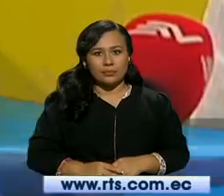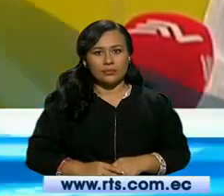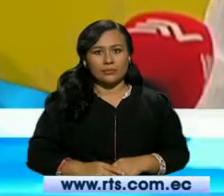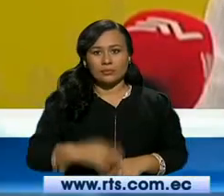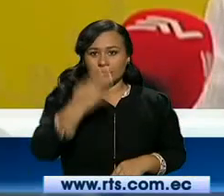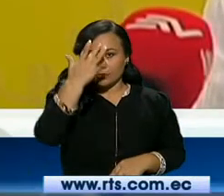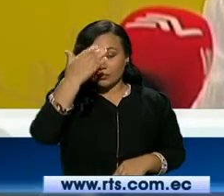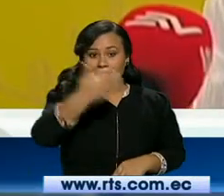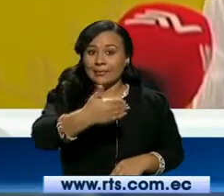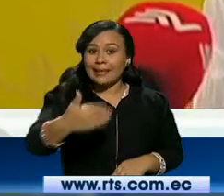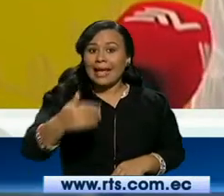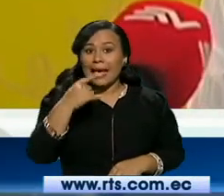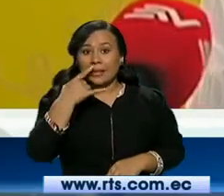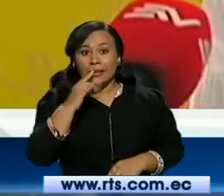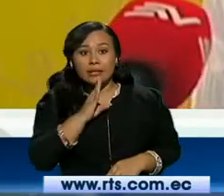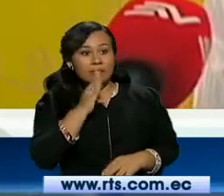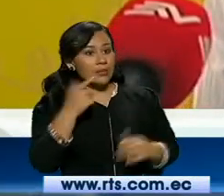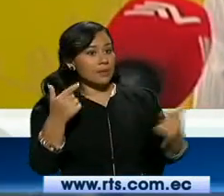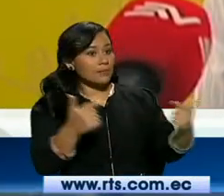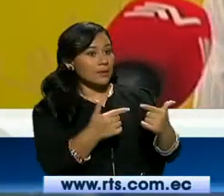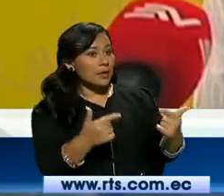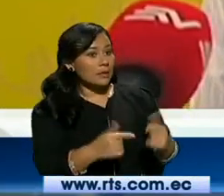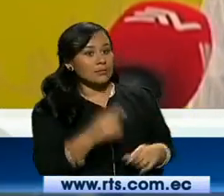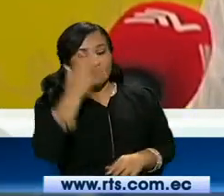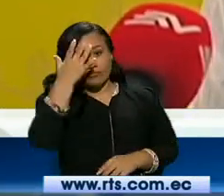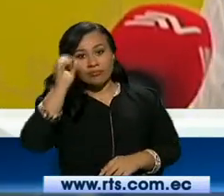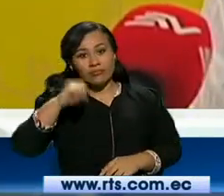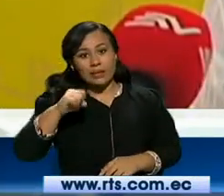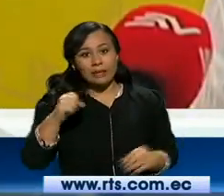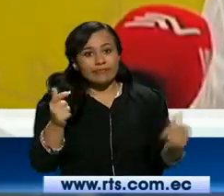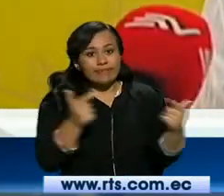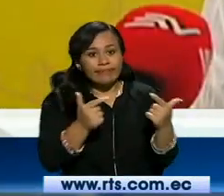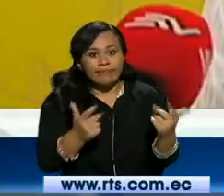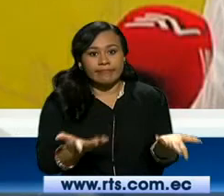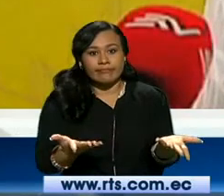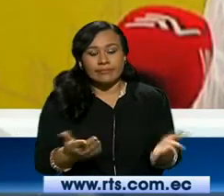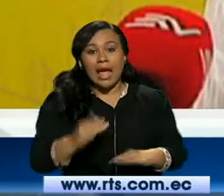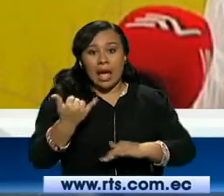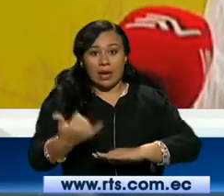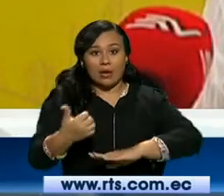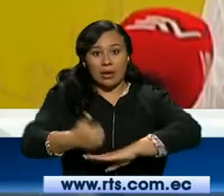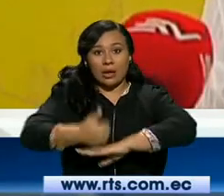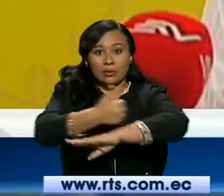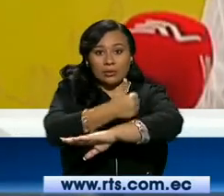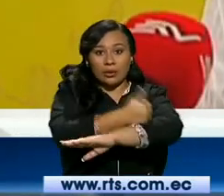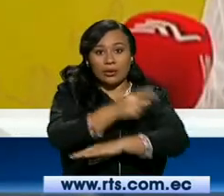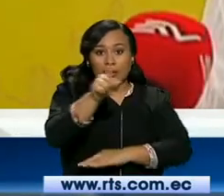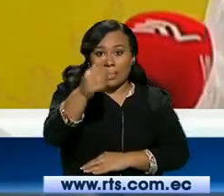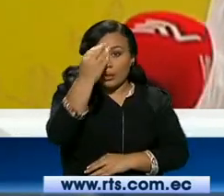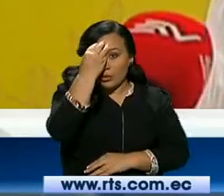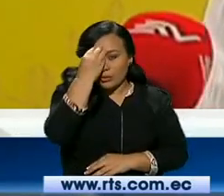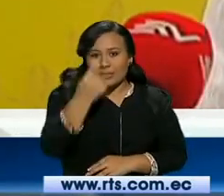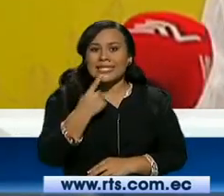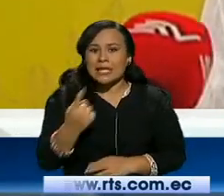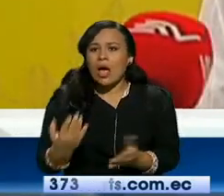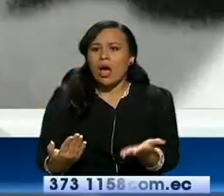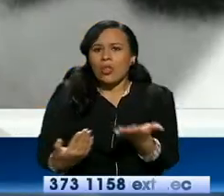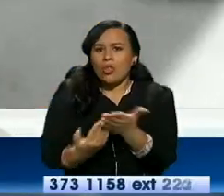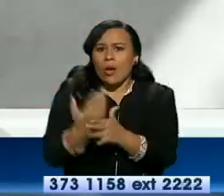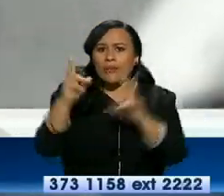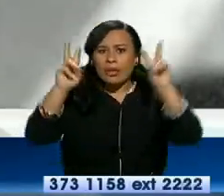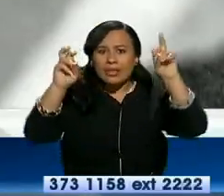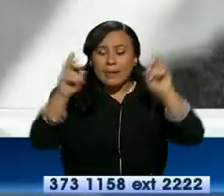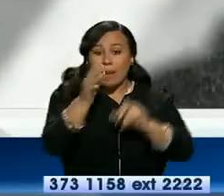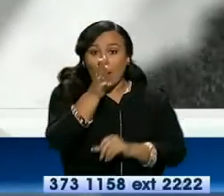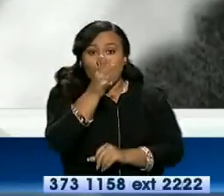ellos, obviamente agrediéndose, porque sí es una agresión. Las autoridades de educación mencionaron que no se trataba de un nuevo caso de bullying, sino